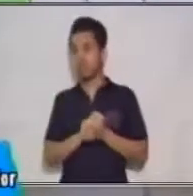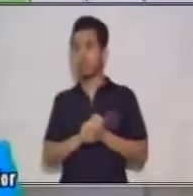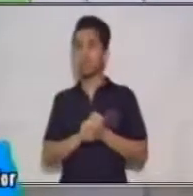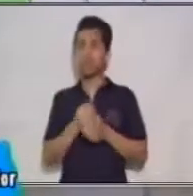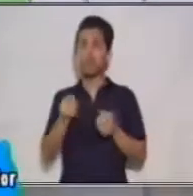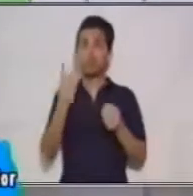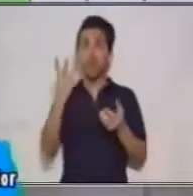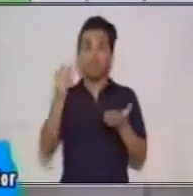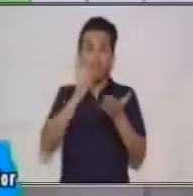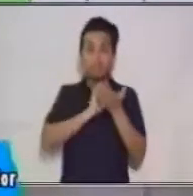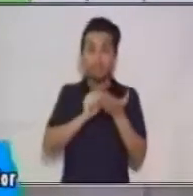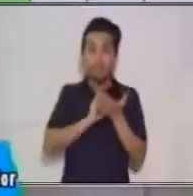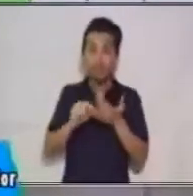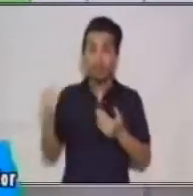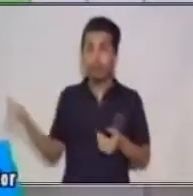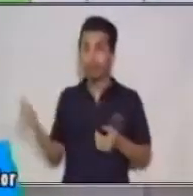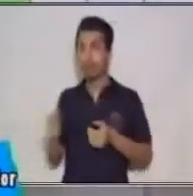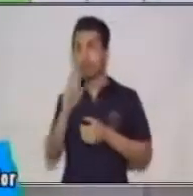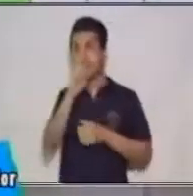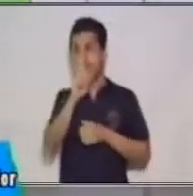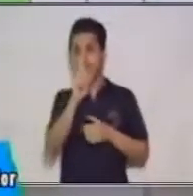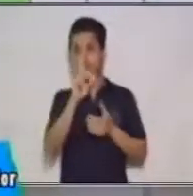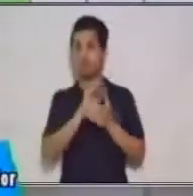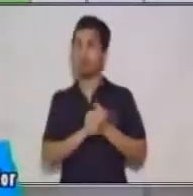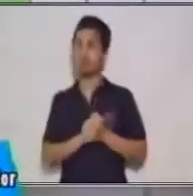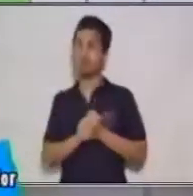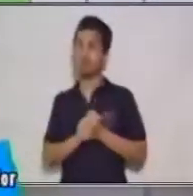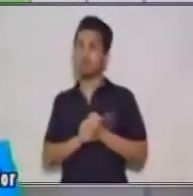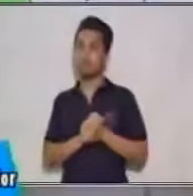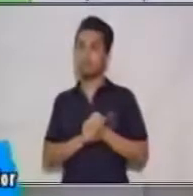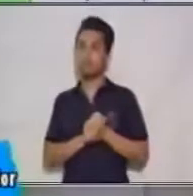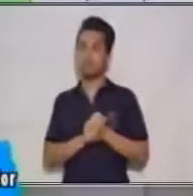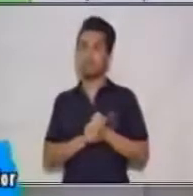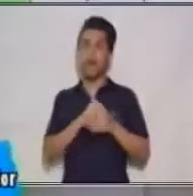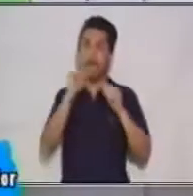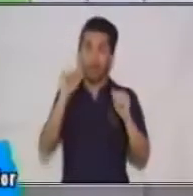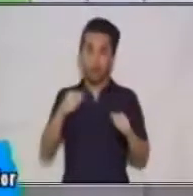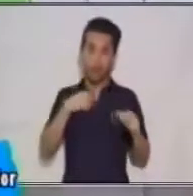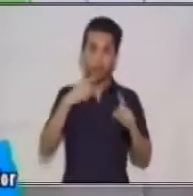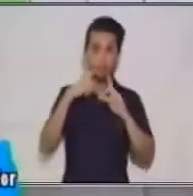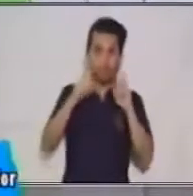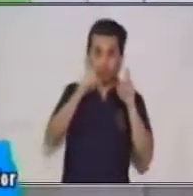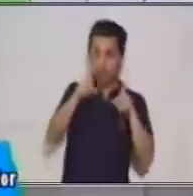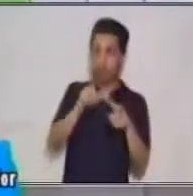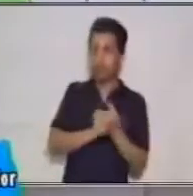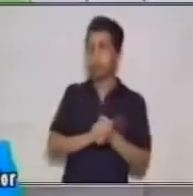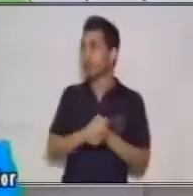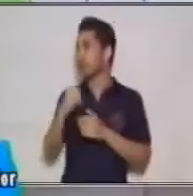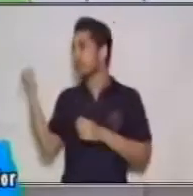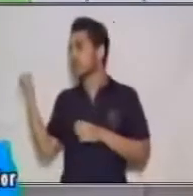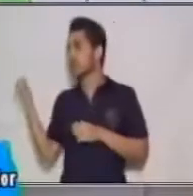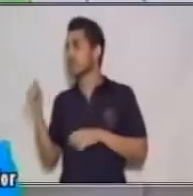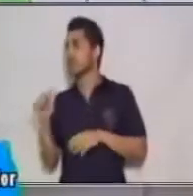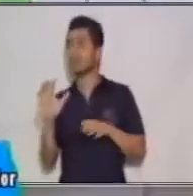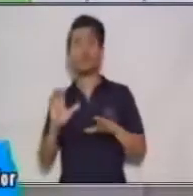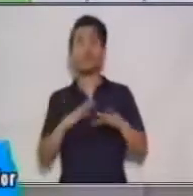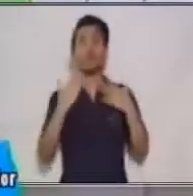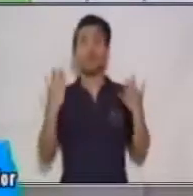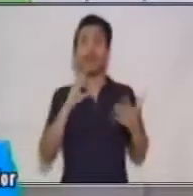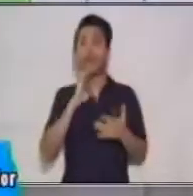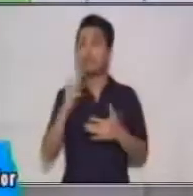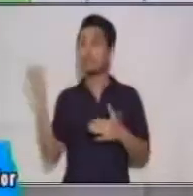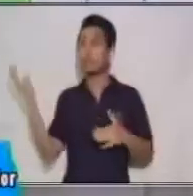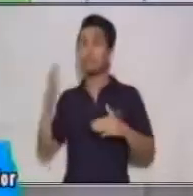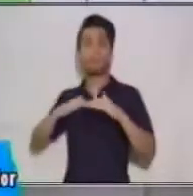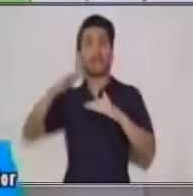han pintado? Una. Ahora les pregunto, ¿qué fracción de las dos es mayor? Aunque